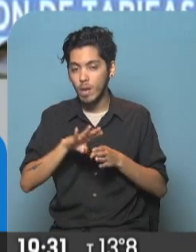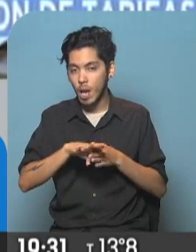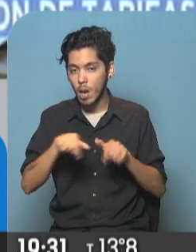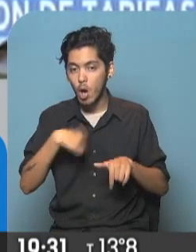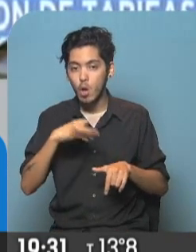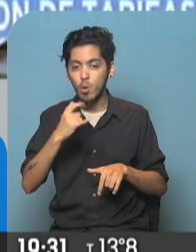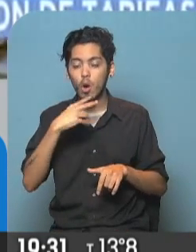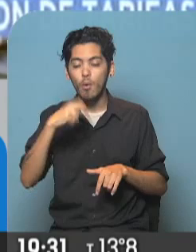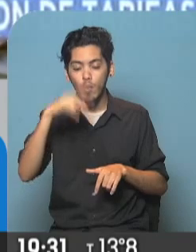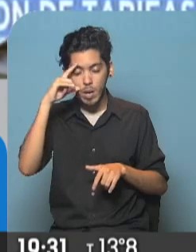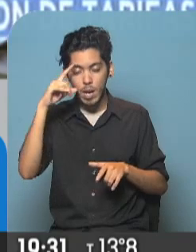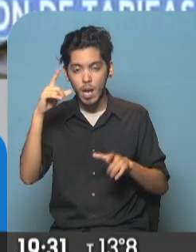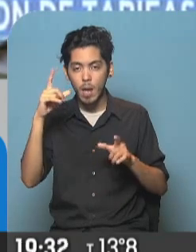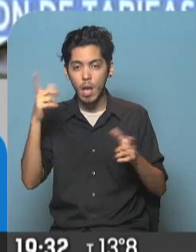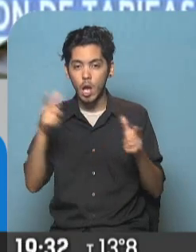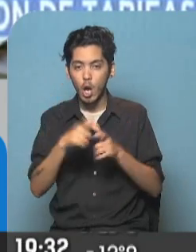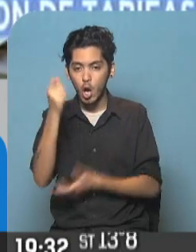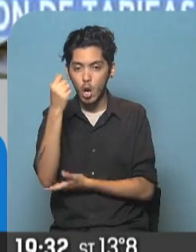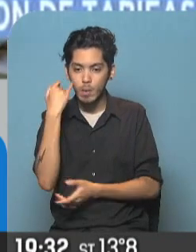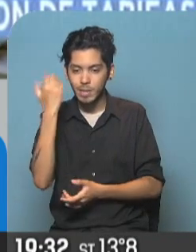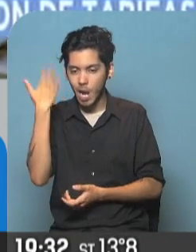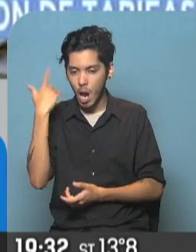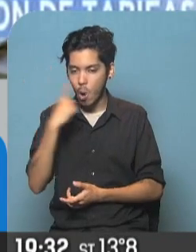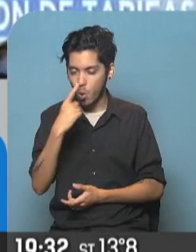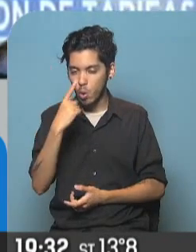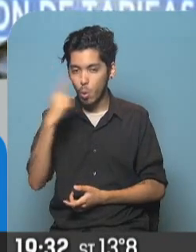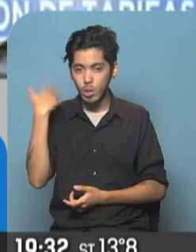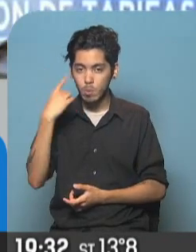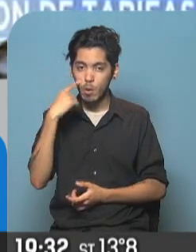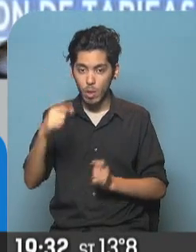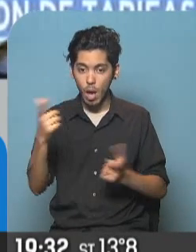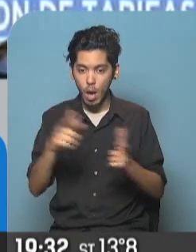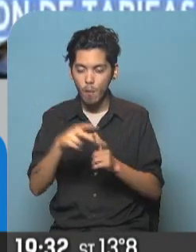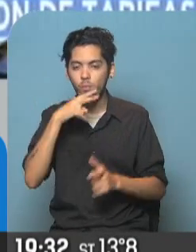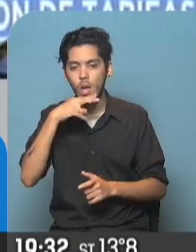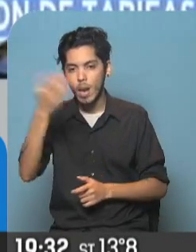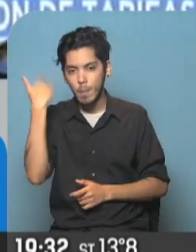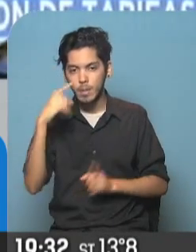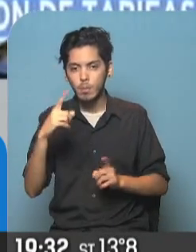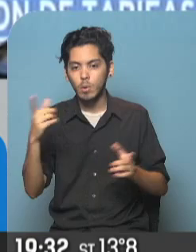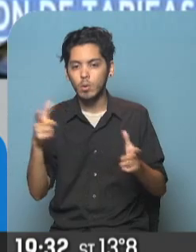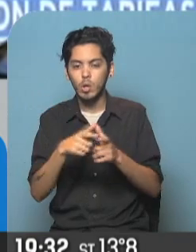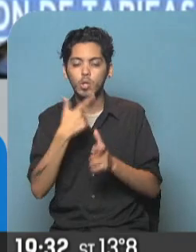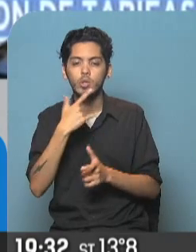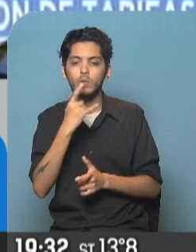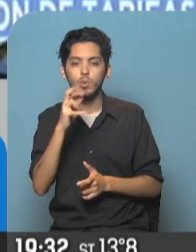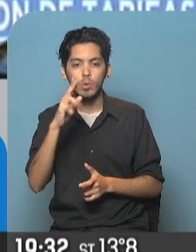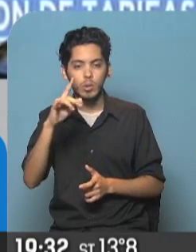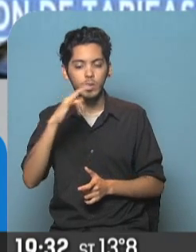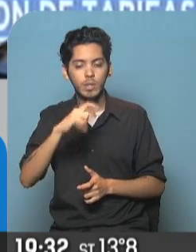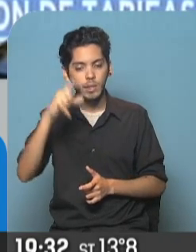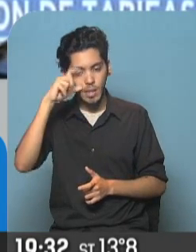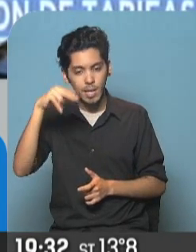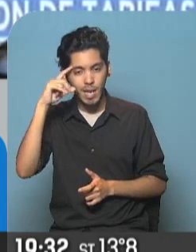reunión con economistas y que ya estas reuniones venían dándose en los últimos días tengo entendido que el viernes vos estuviste reunido con sturzenegger también quería saber